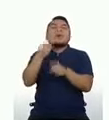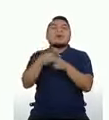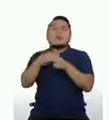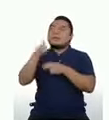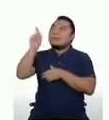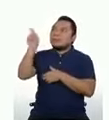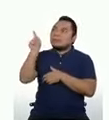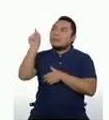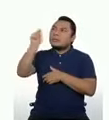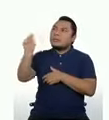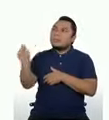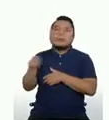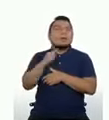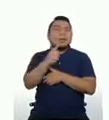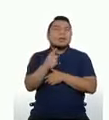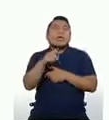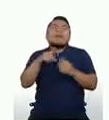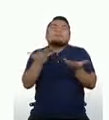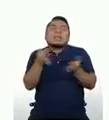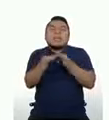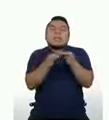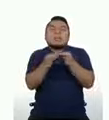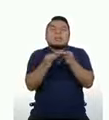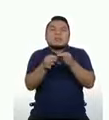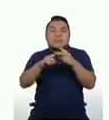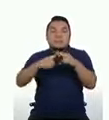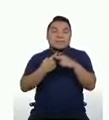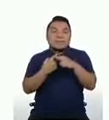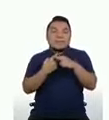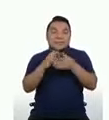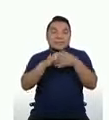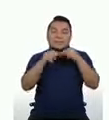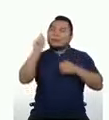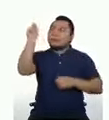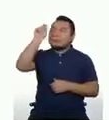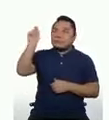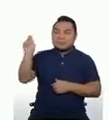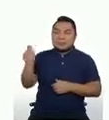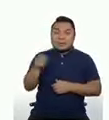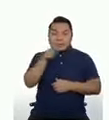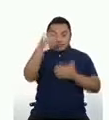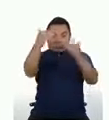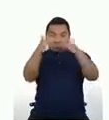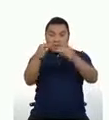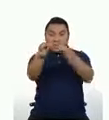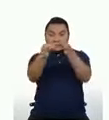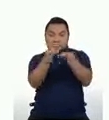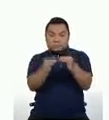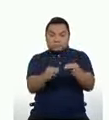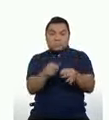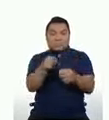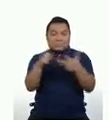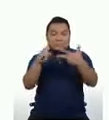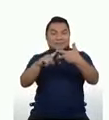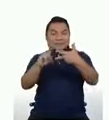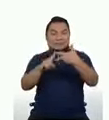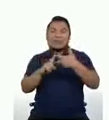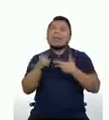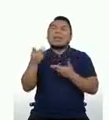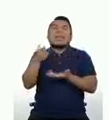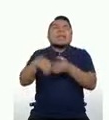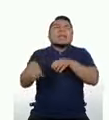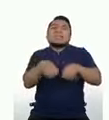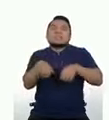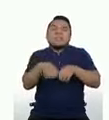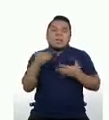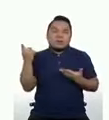está pasando al inicio de la historia? En el desarrollo, ¿qué hicieron los personajes? ¿Cuál fue